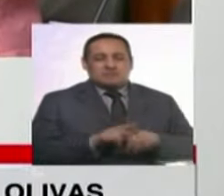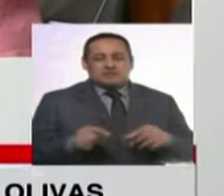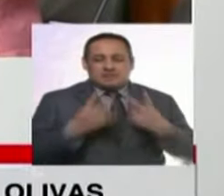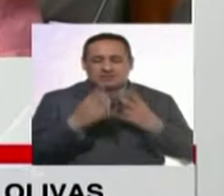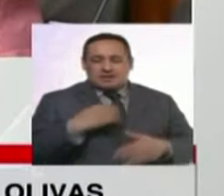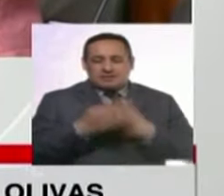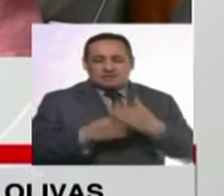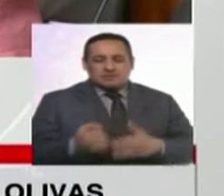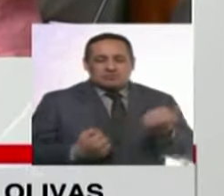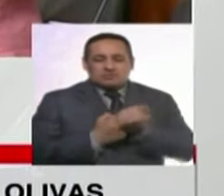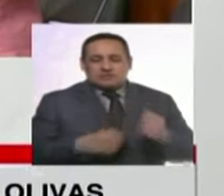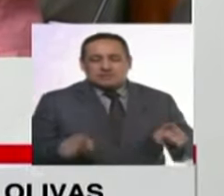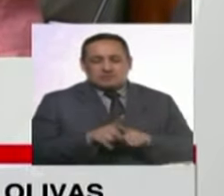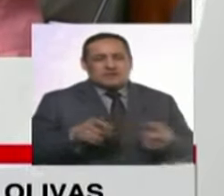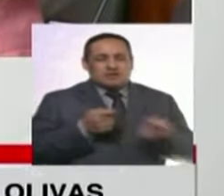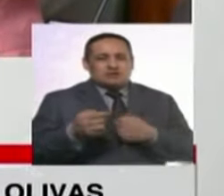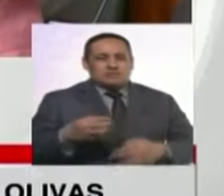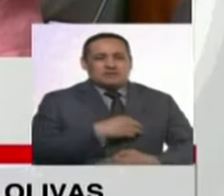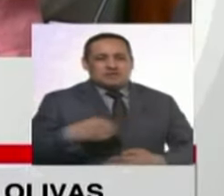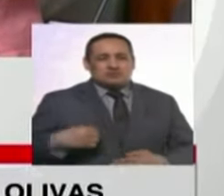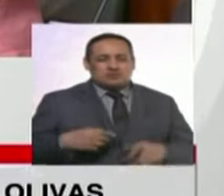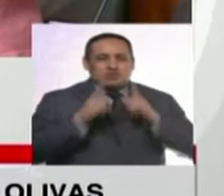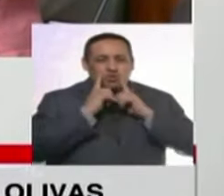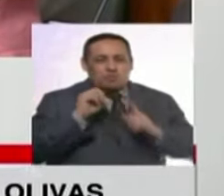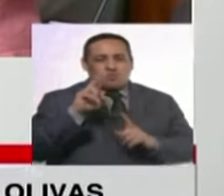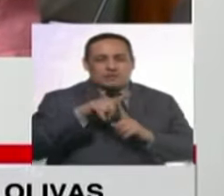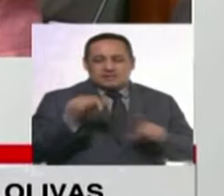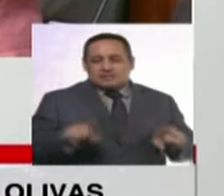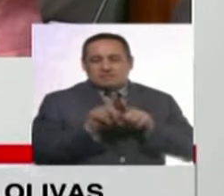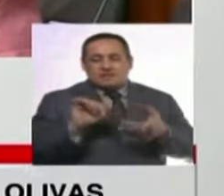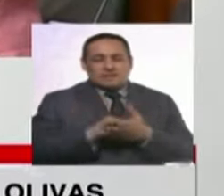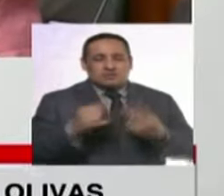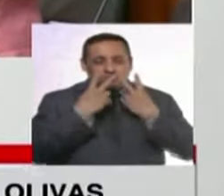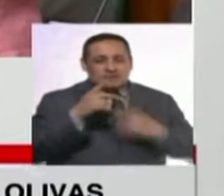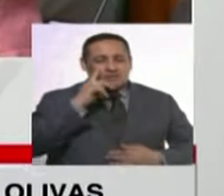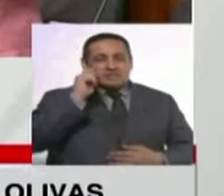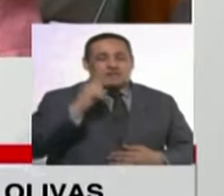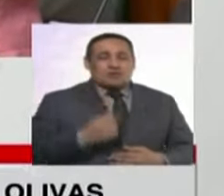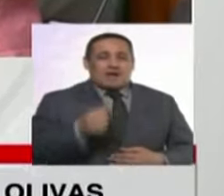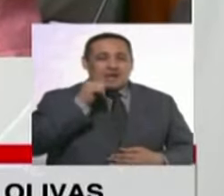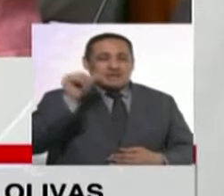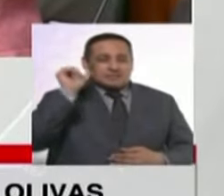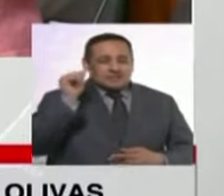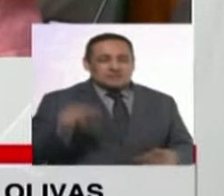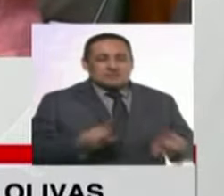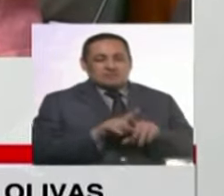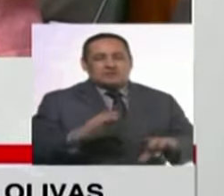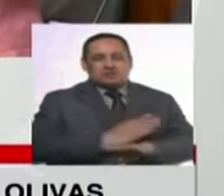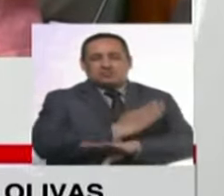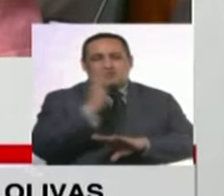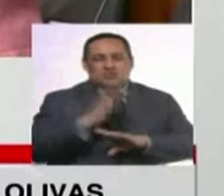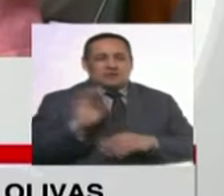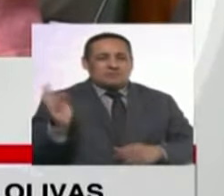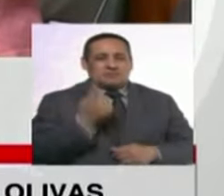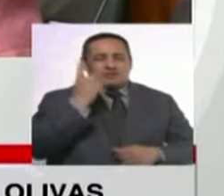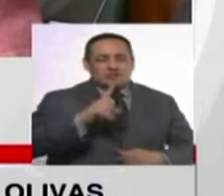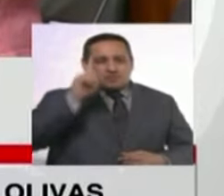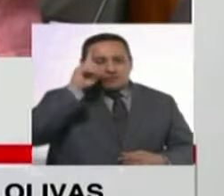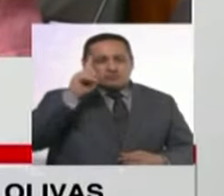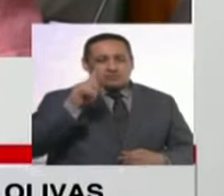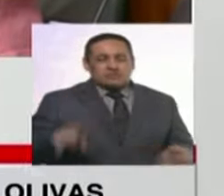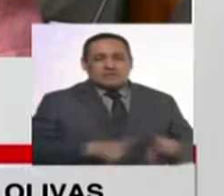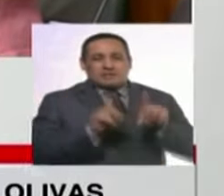viene siendo impulsada por la gestión del ministro Huerta y de la cual fui testigo el día de ayer durante la primera inauguración